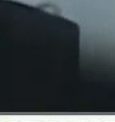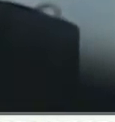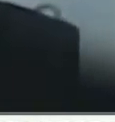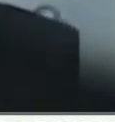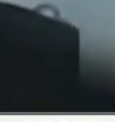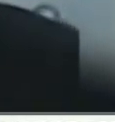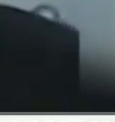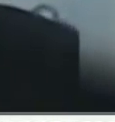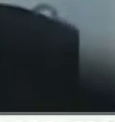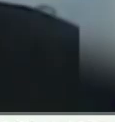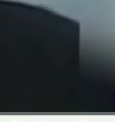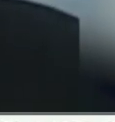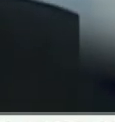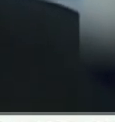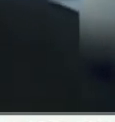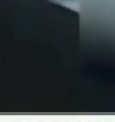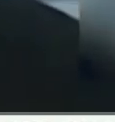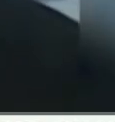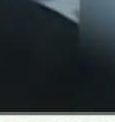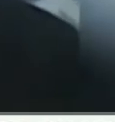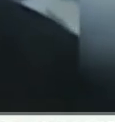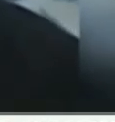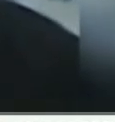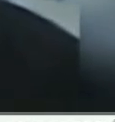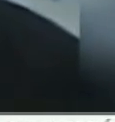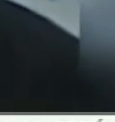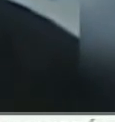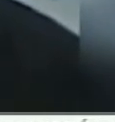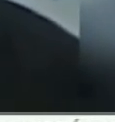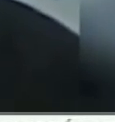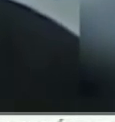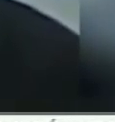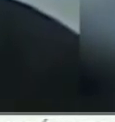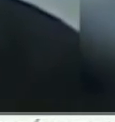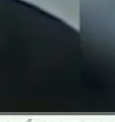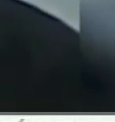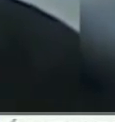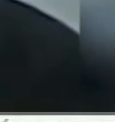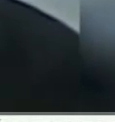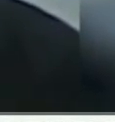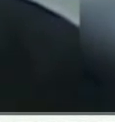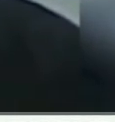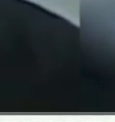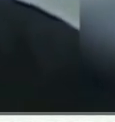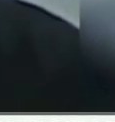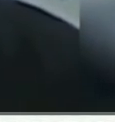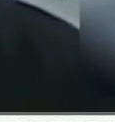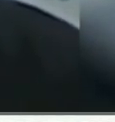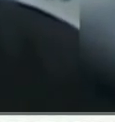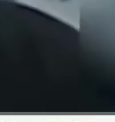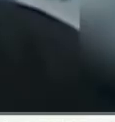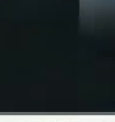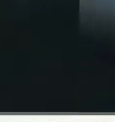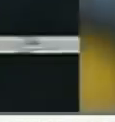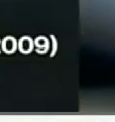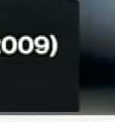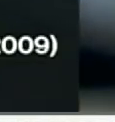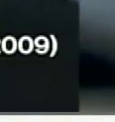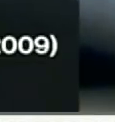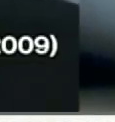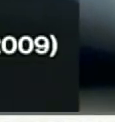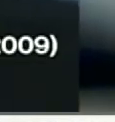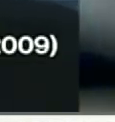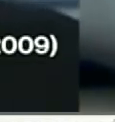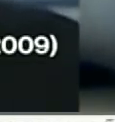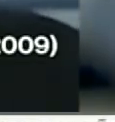to prepare. And one day many lives could be needlessly lost because we failed to act today.